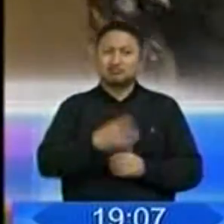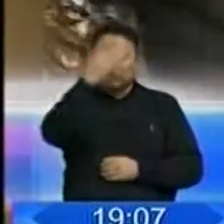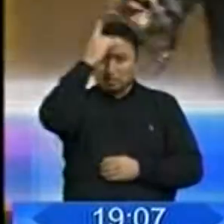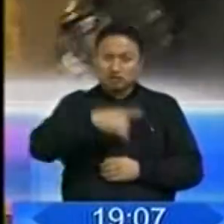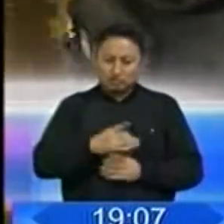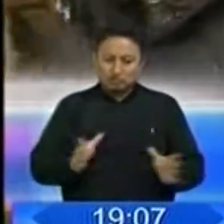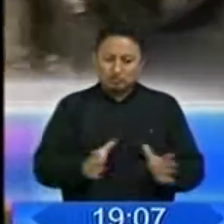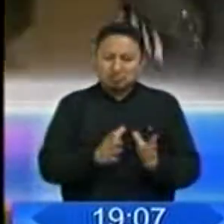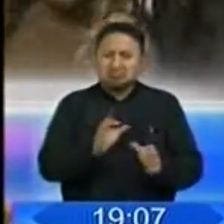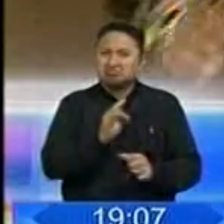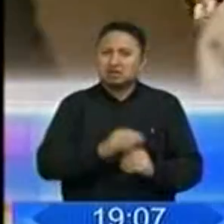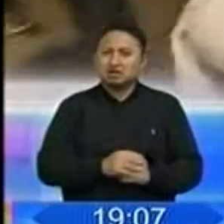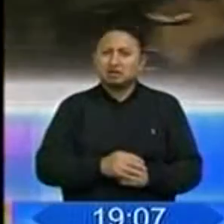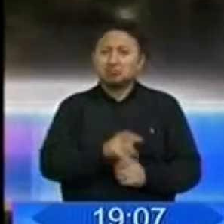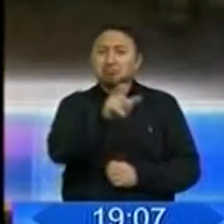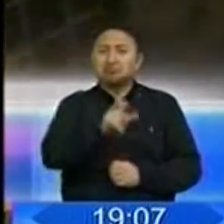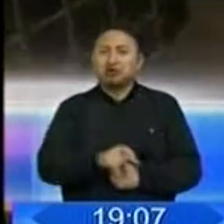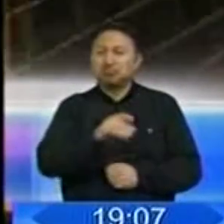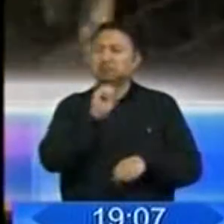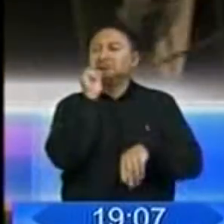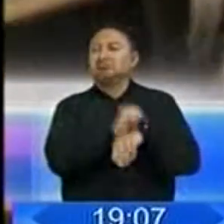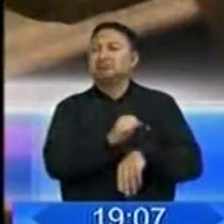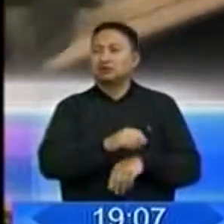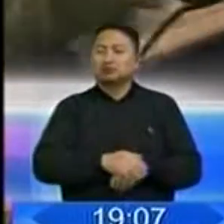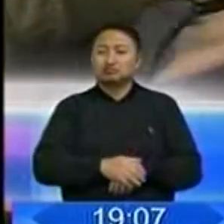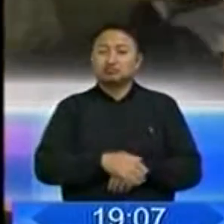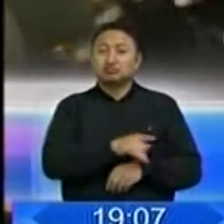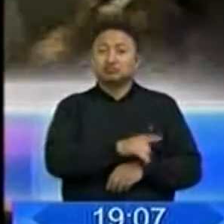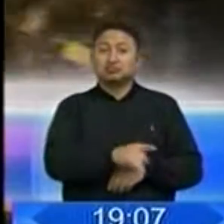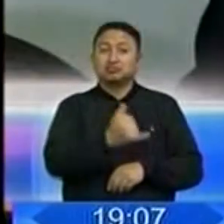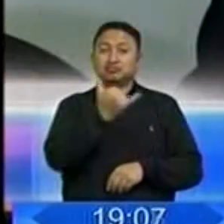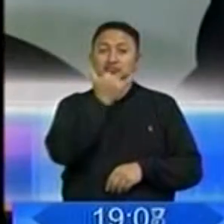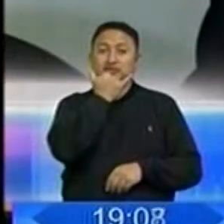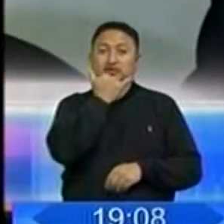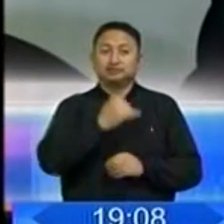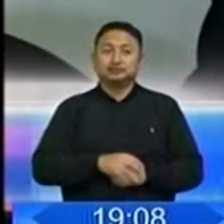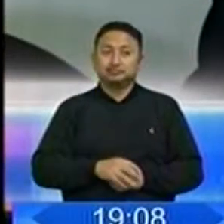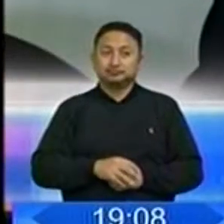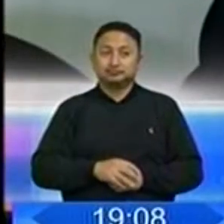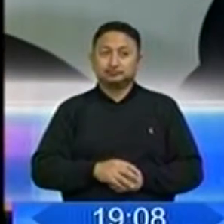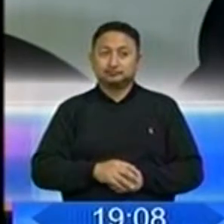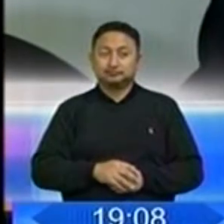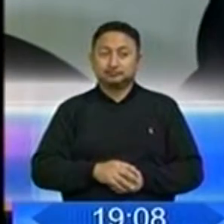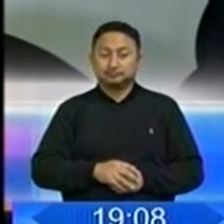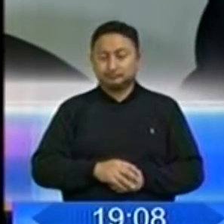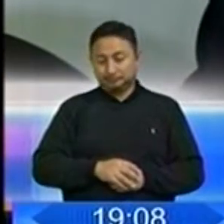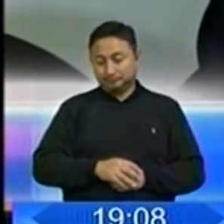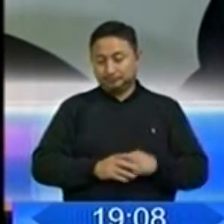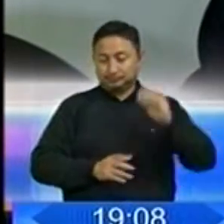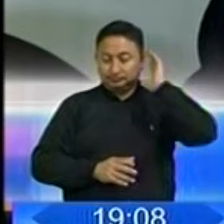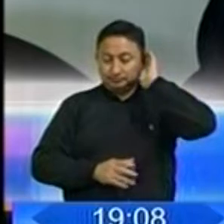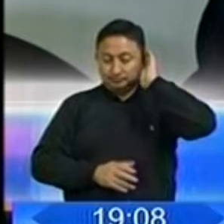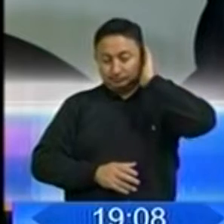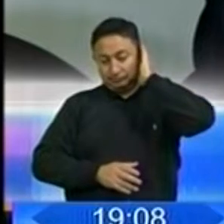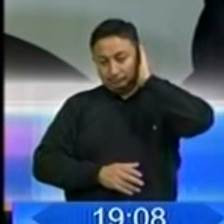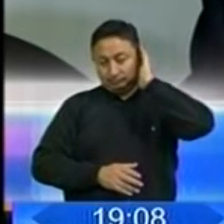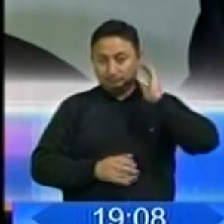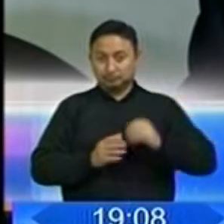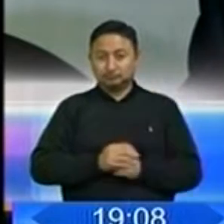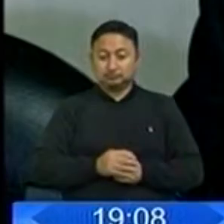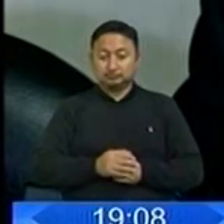resolución, negligencia manifiesta y error inexcusable. Si bien es cierto, son